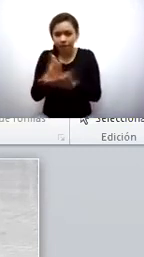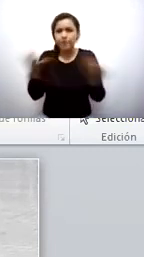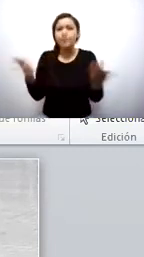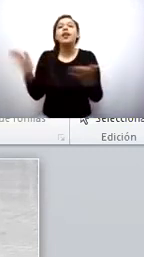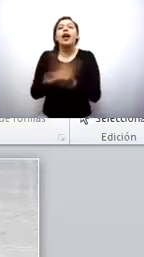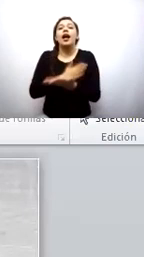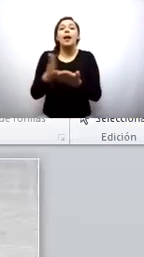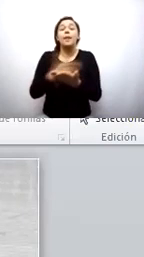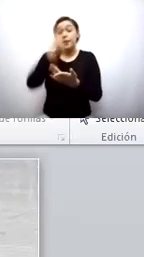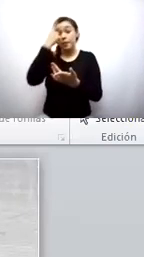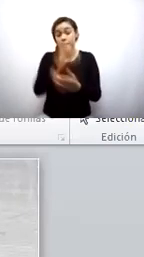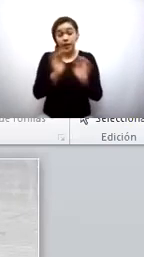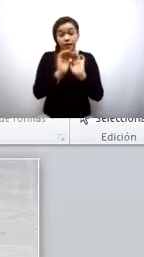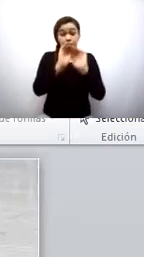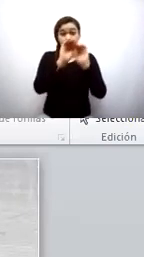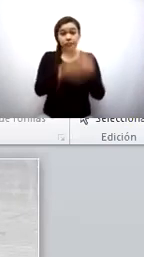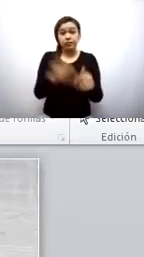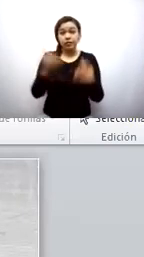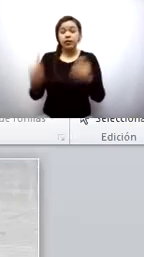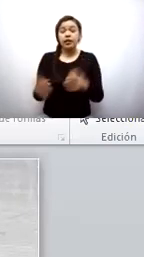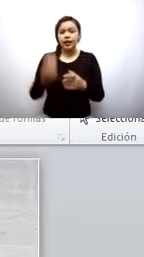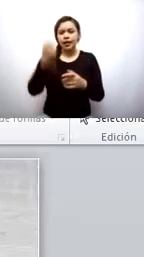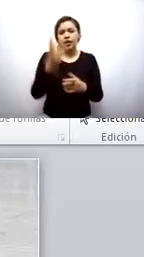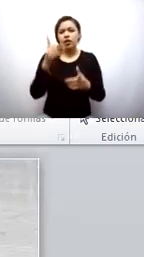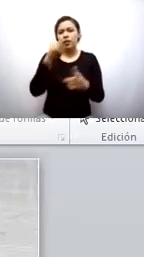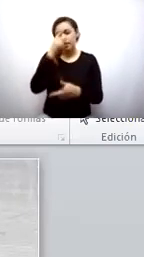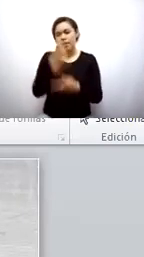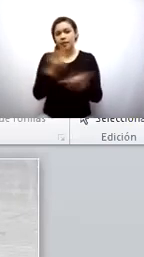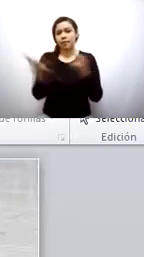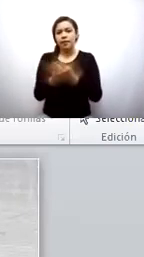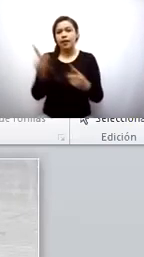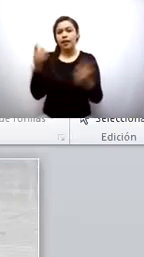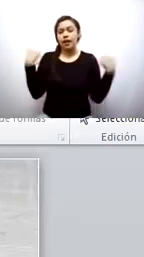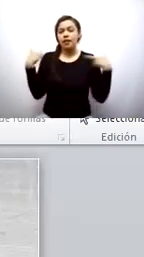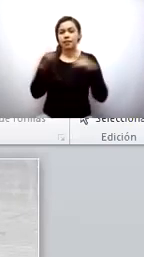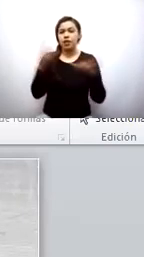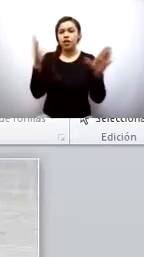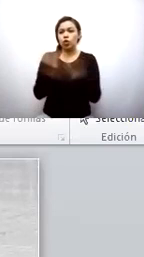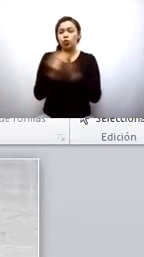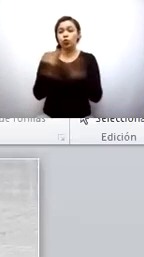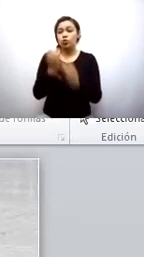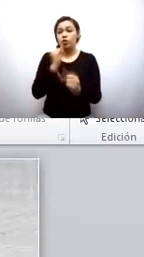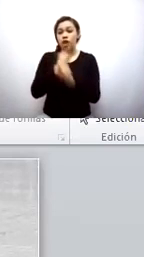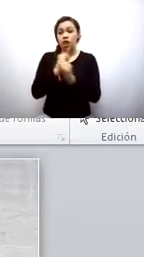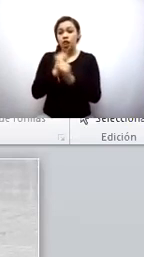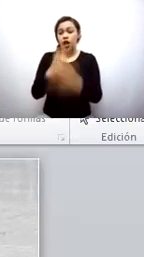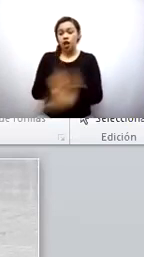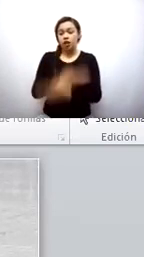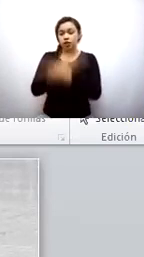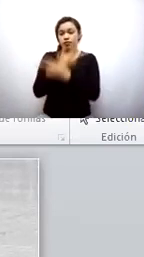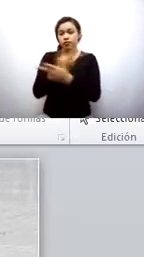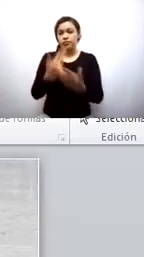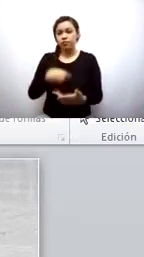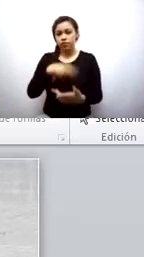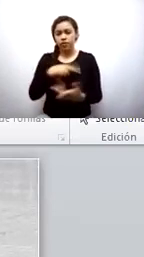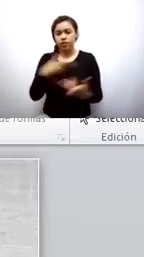recursos digitales para la práctica docente en clases en línea. Para esto nos vamos a hacer uso de la